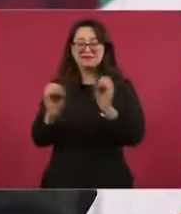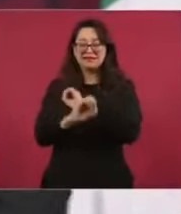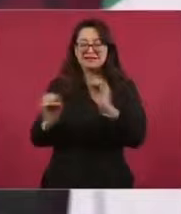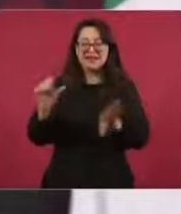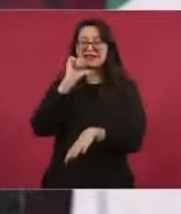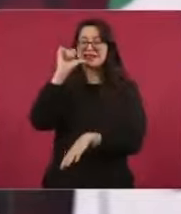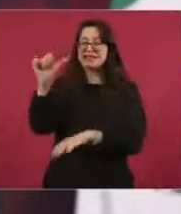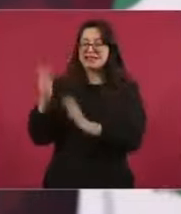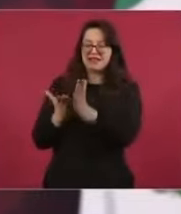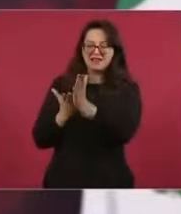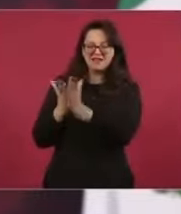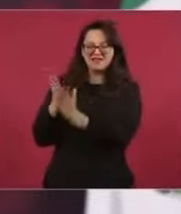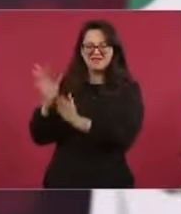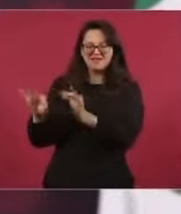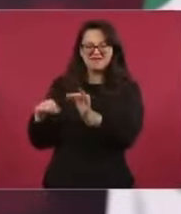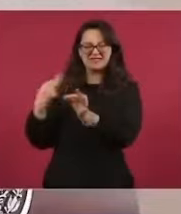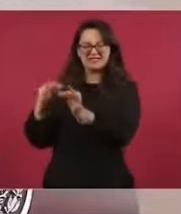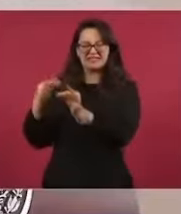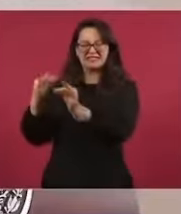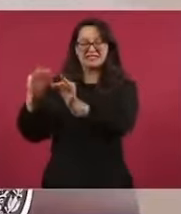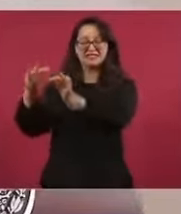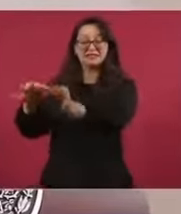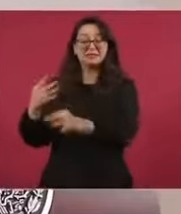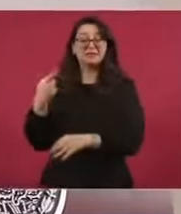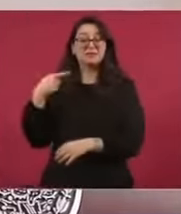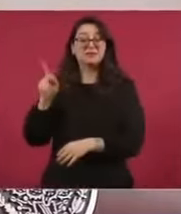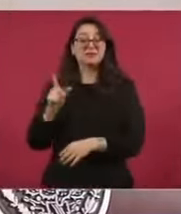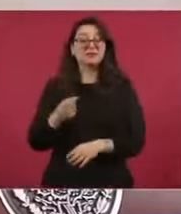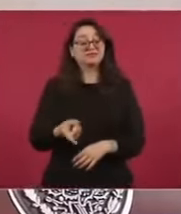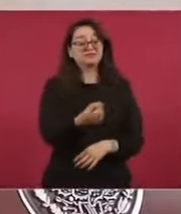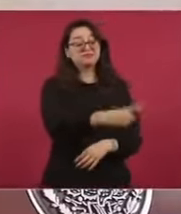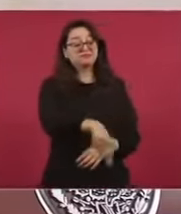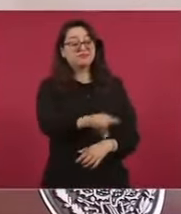Y de repente los mafiosos